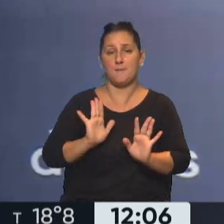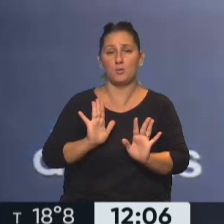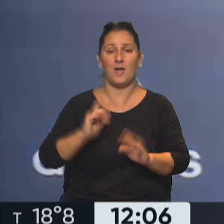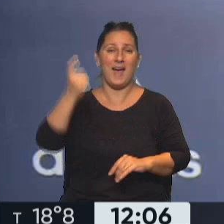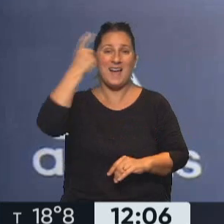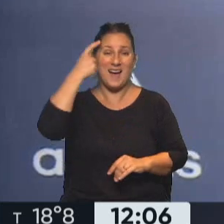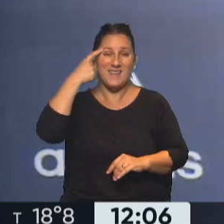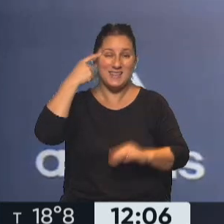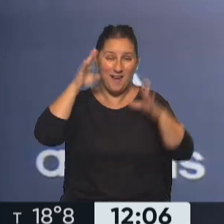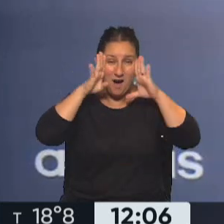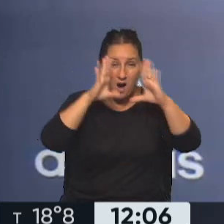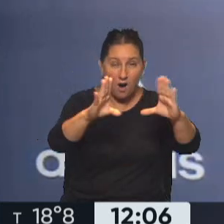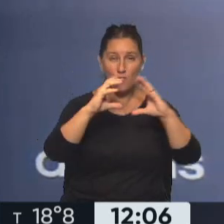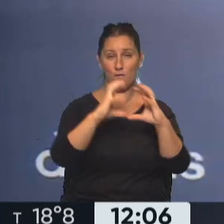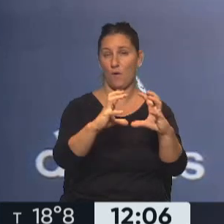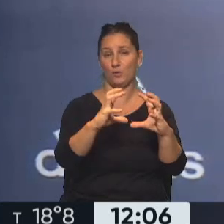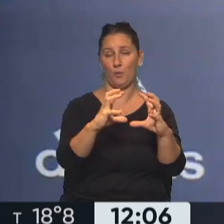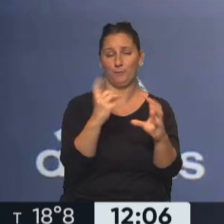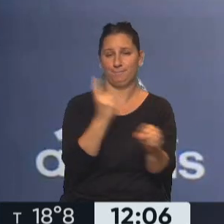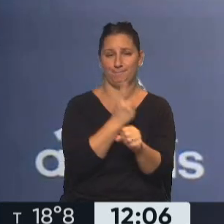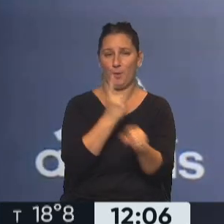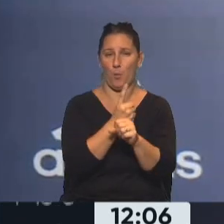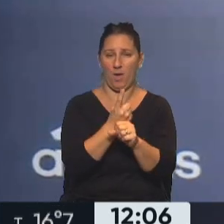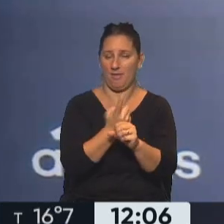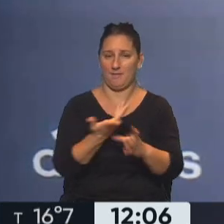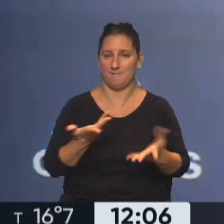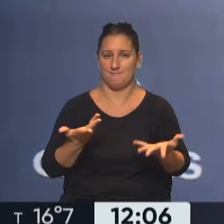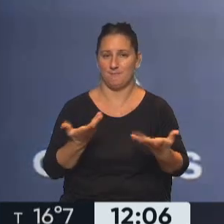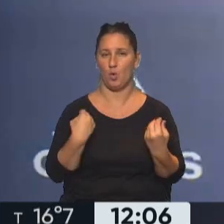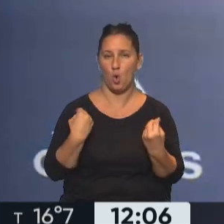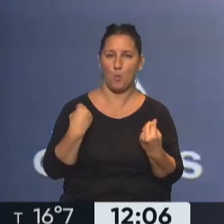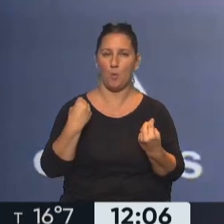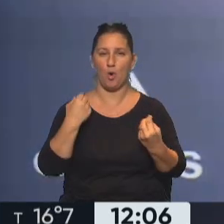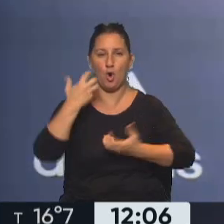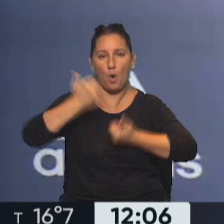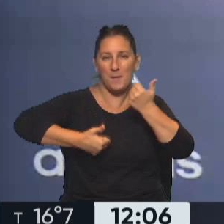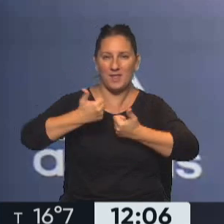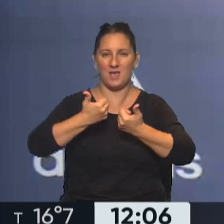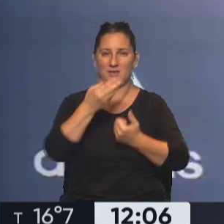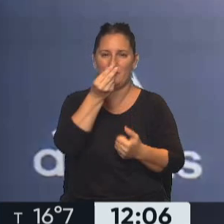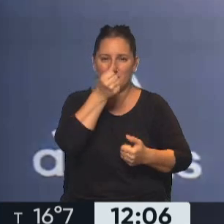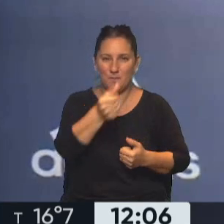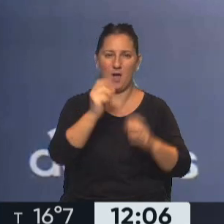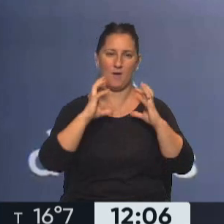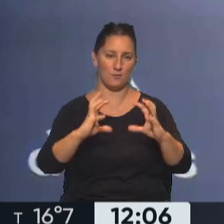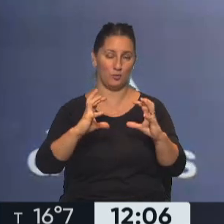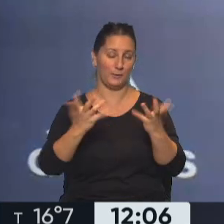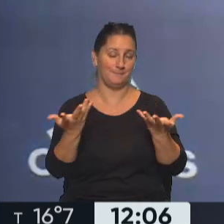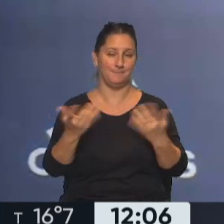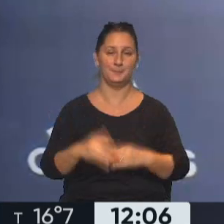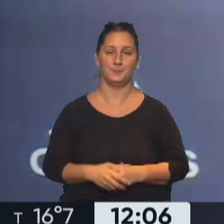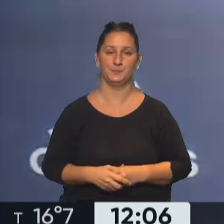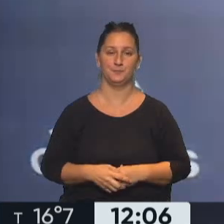cabeza no está para para estar hoy pensando en lo que es la competencia de fin de semana y